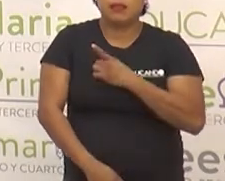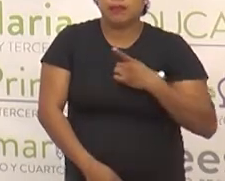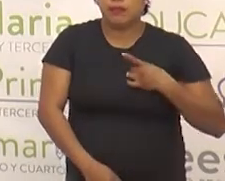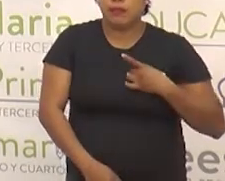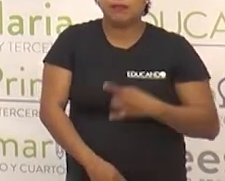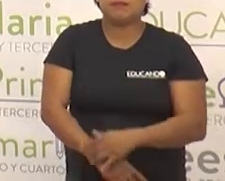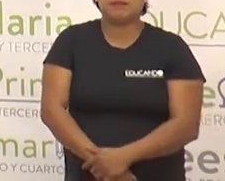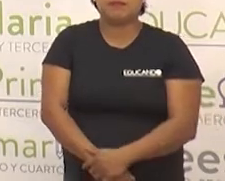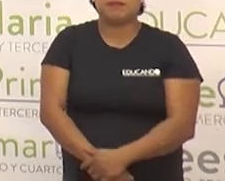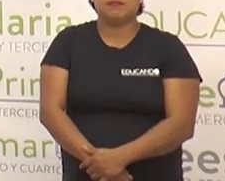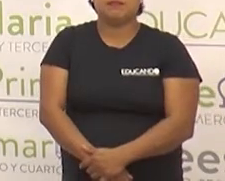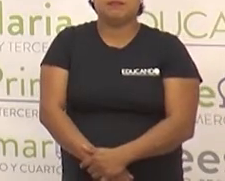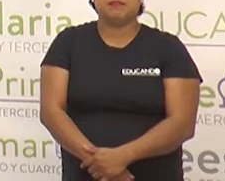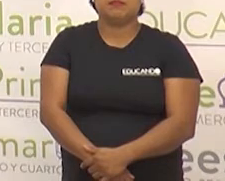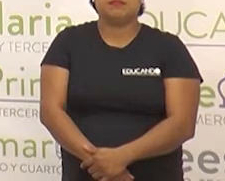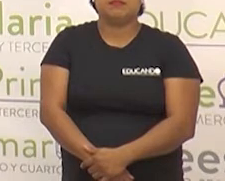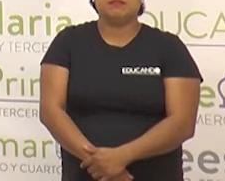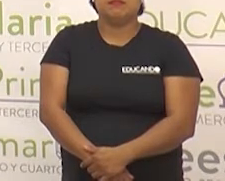deben